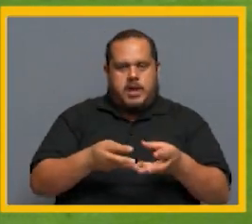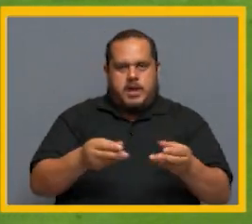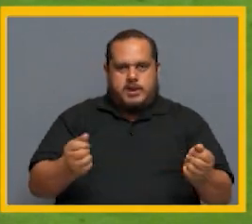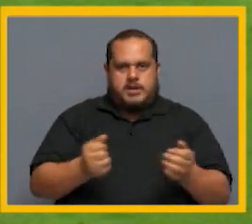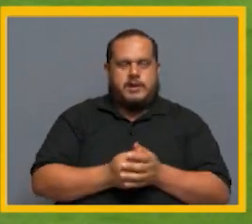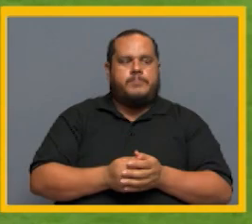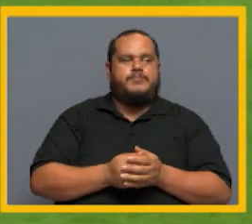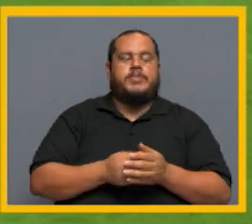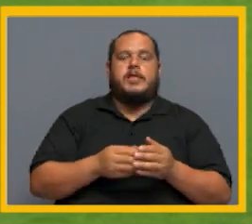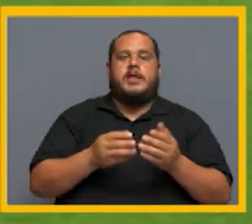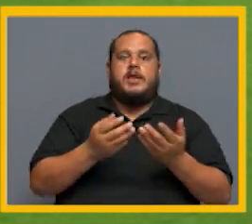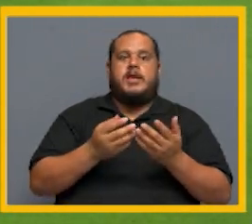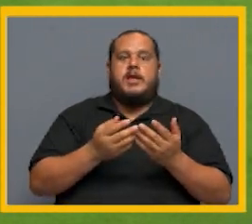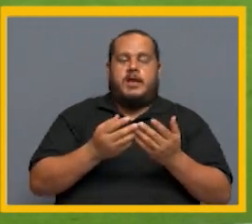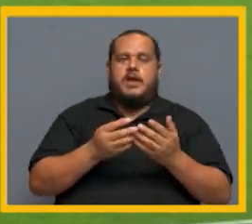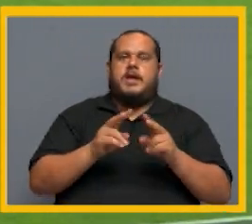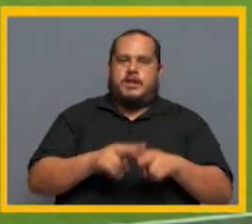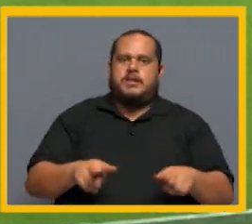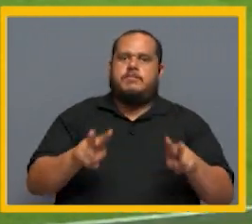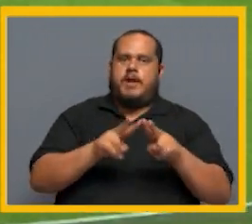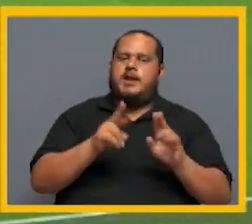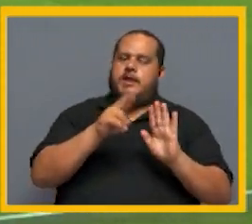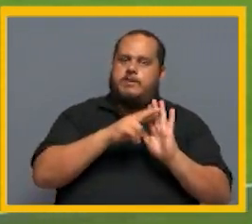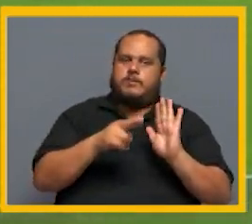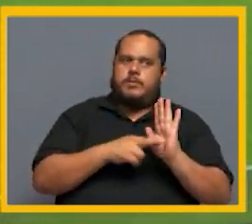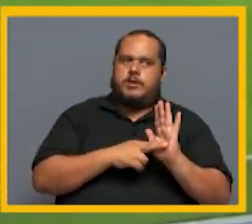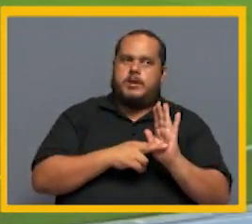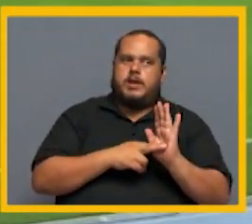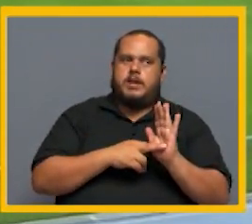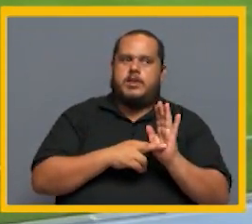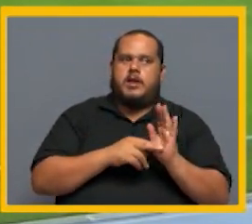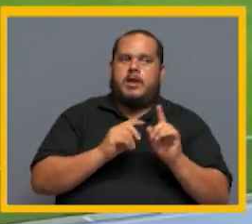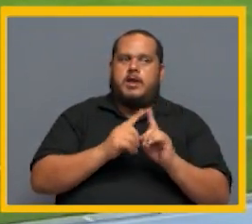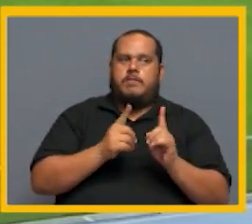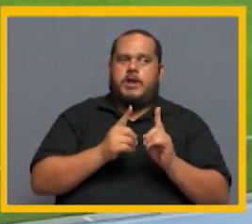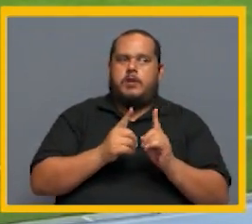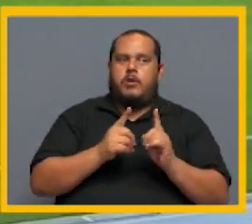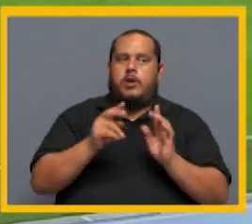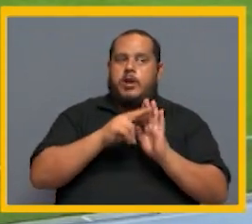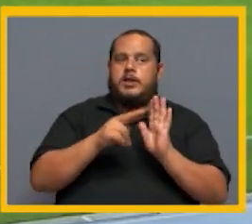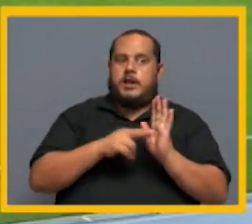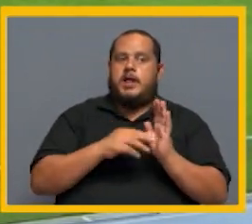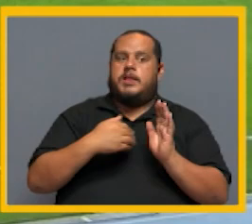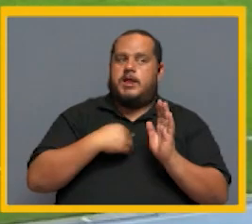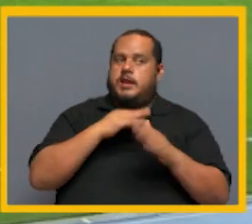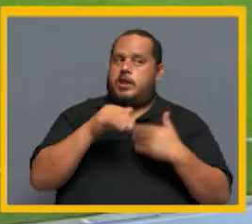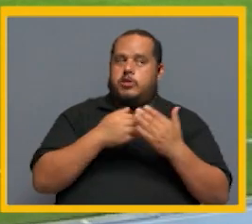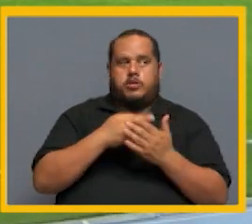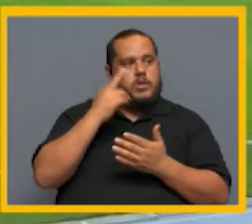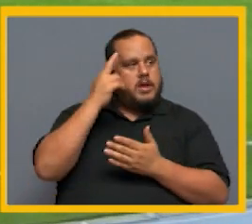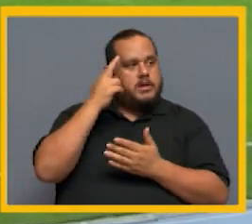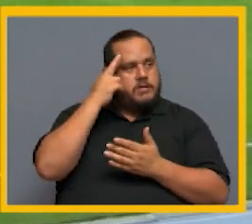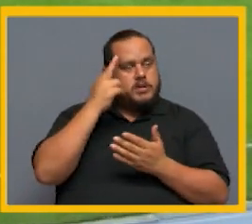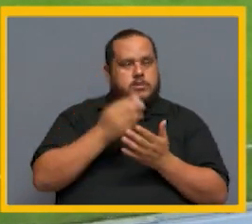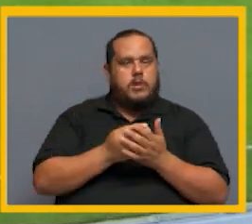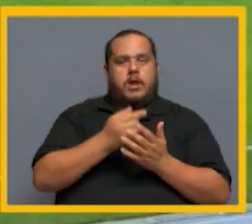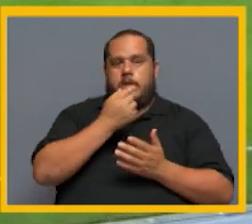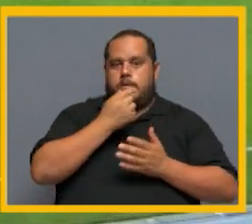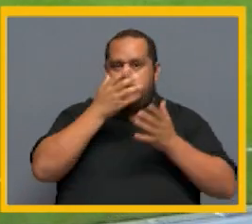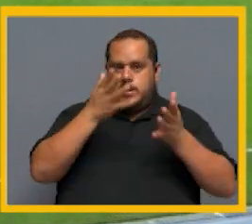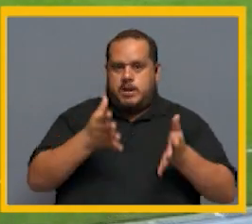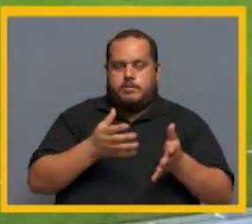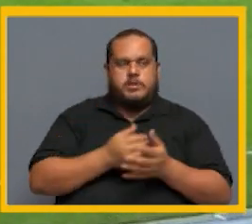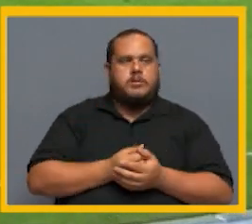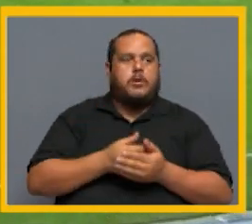válida reglamentariamente. Lo que es el reglamento tiene toda la razón el árbitro.